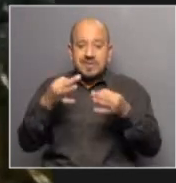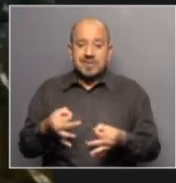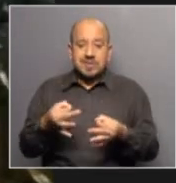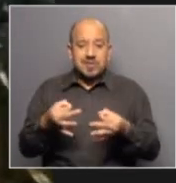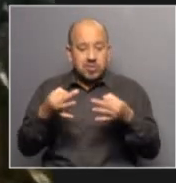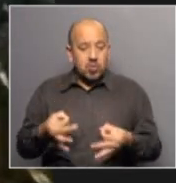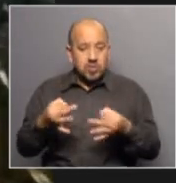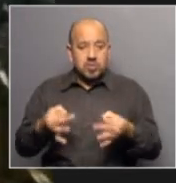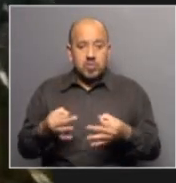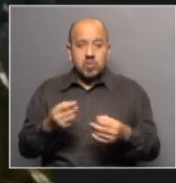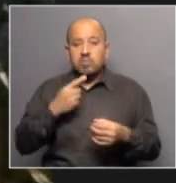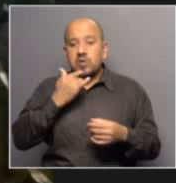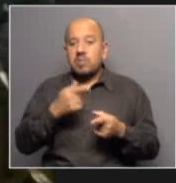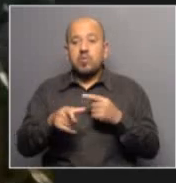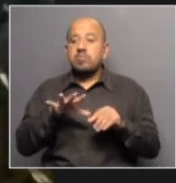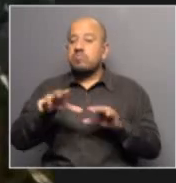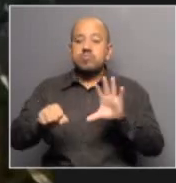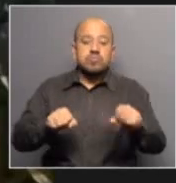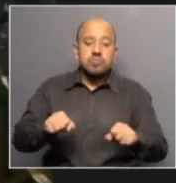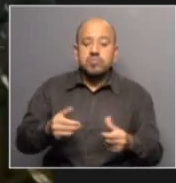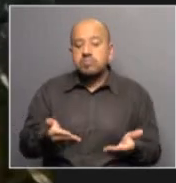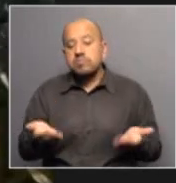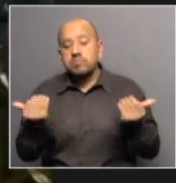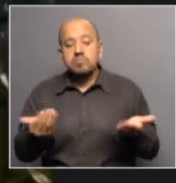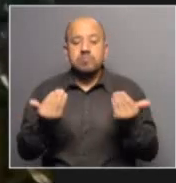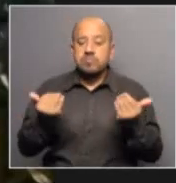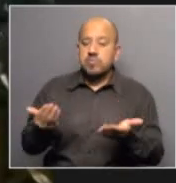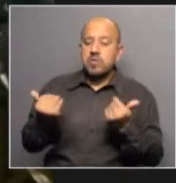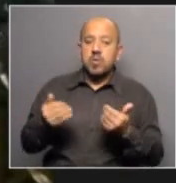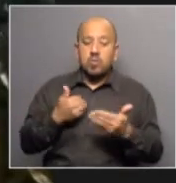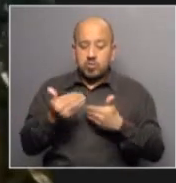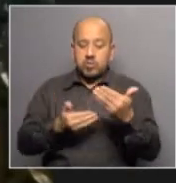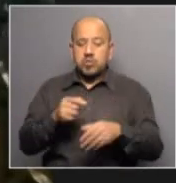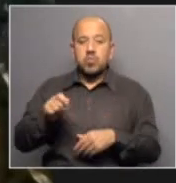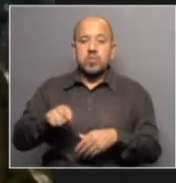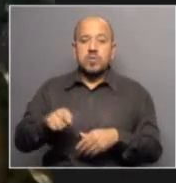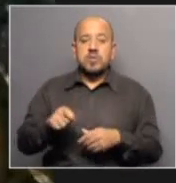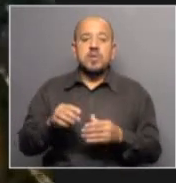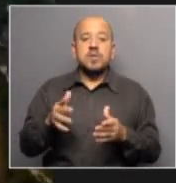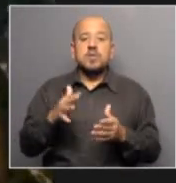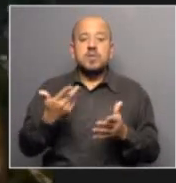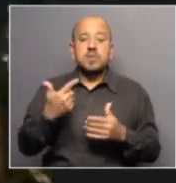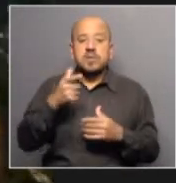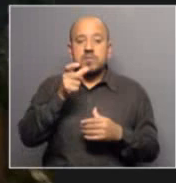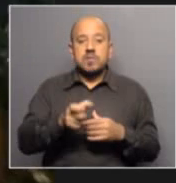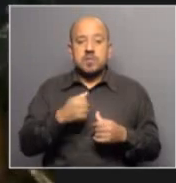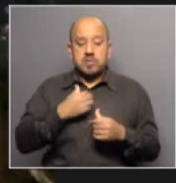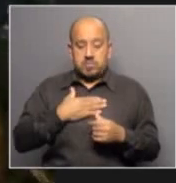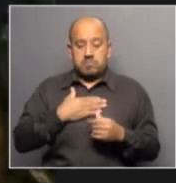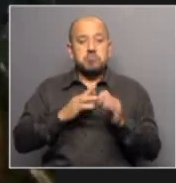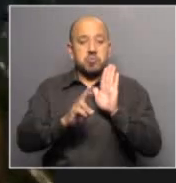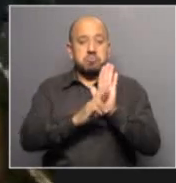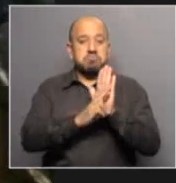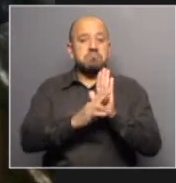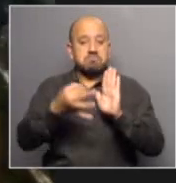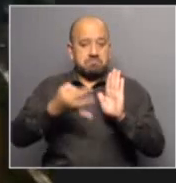esos procedimientos, como puede ser un allanamiento, como puede ser un proceso judicial, quien se considera en perfecta regla,